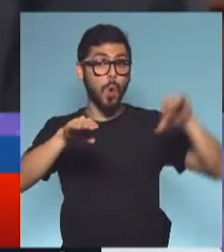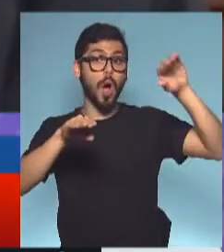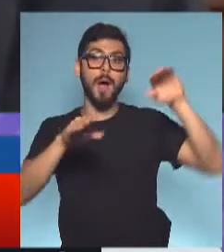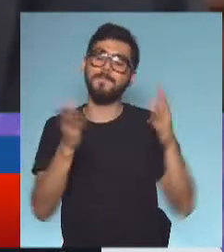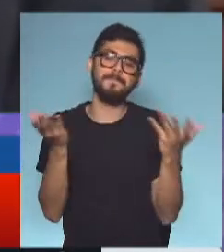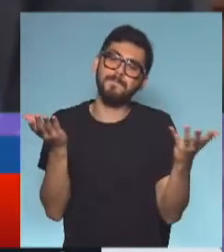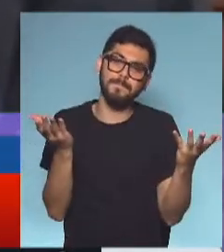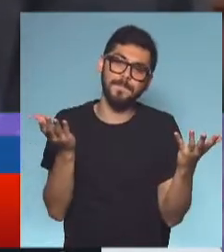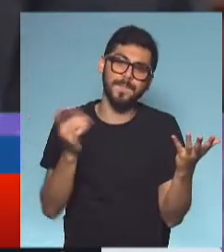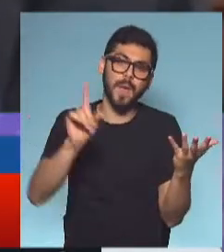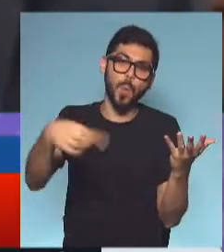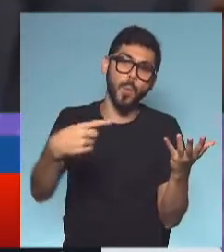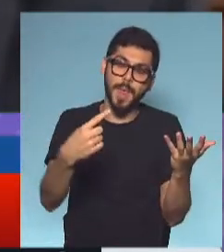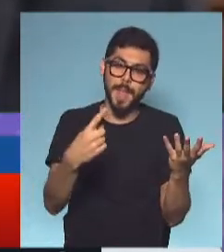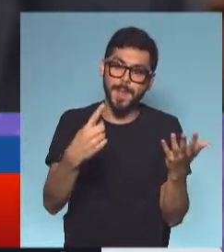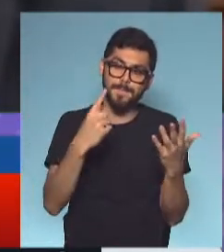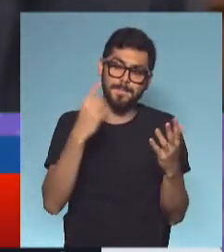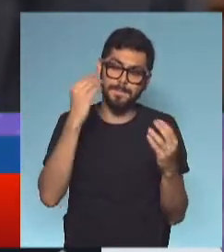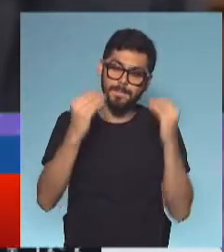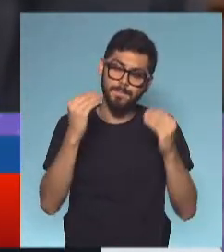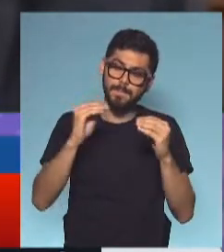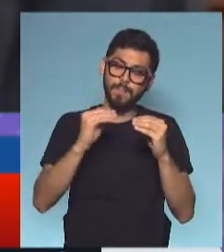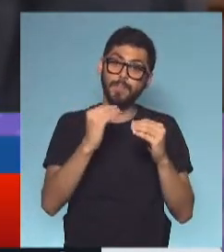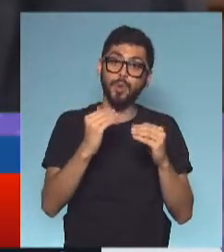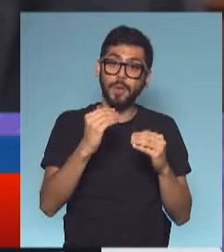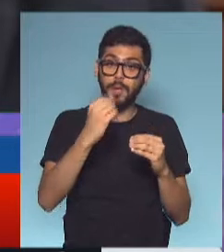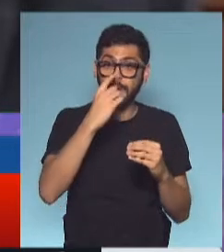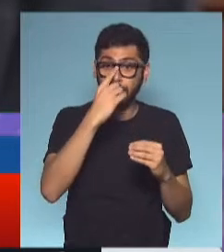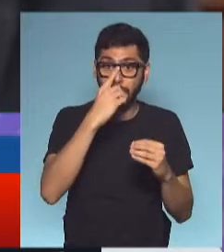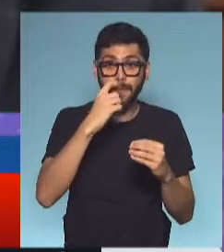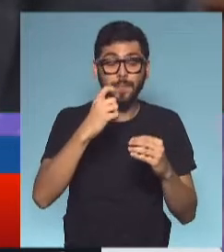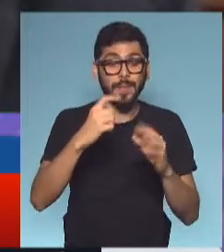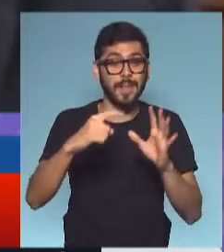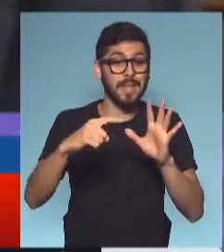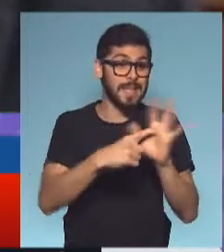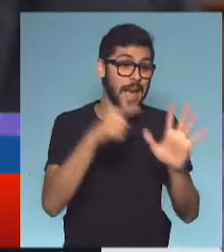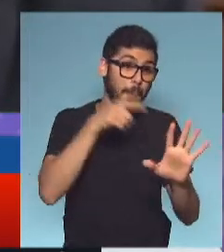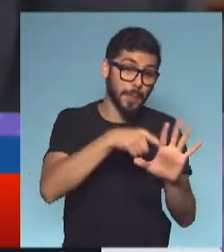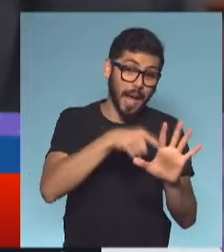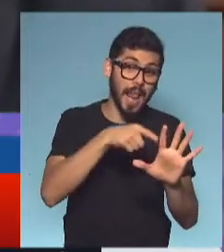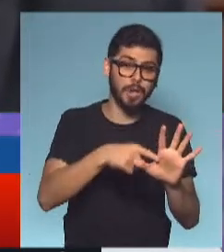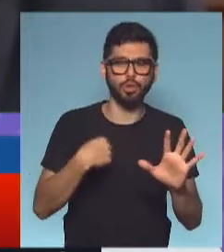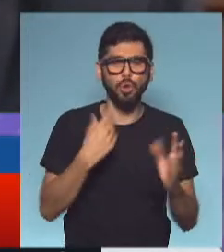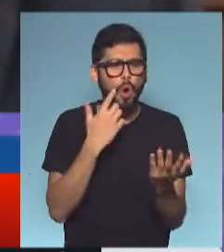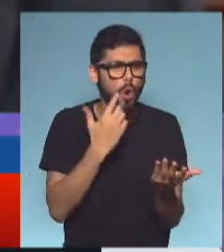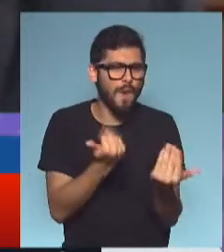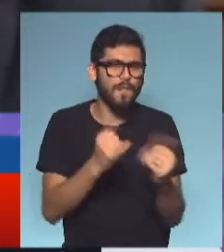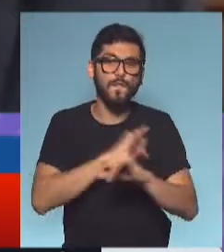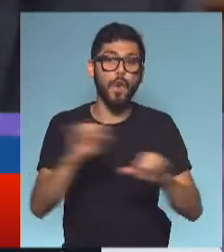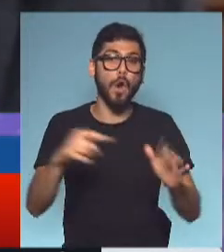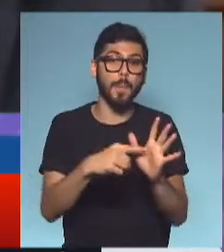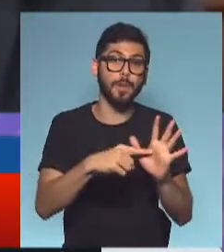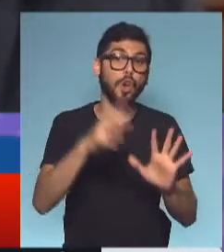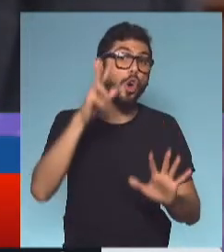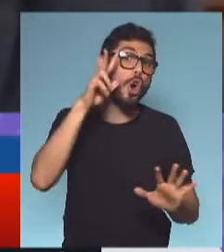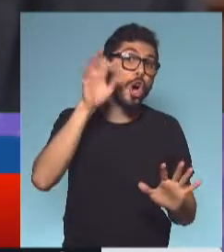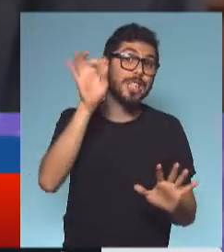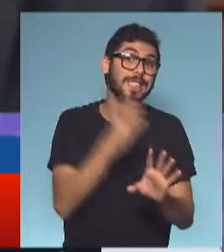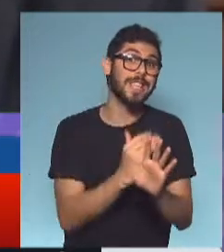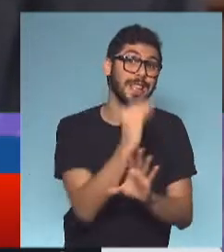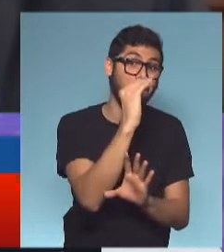sobre todo y máxime sabiendo que la ocupación de camas tanto en la Ciudad Autónoma de Buenos Aires, hoy estuve mirando los datos, que está por encima del